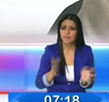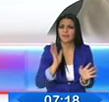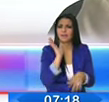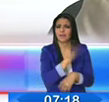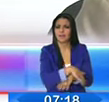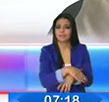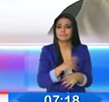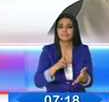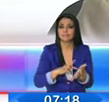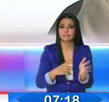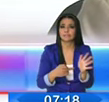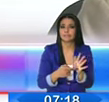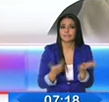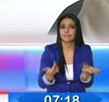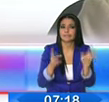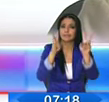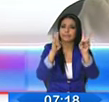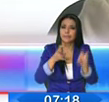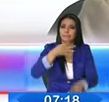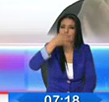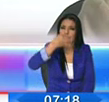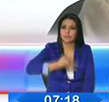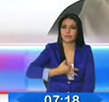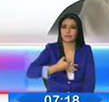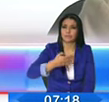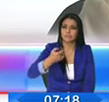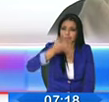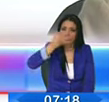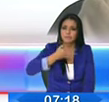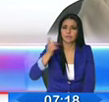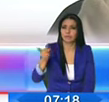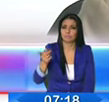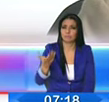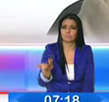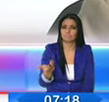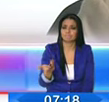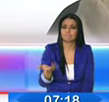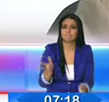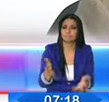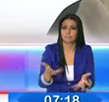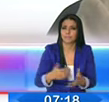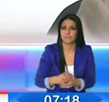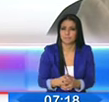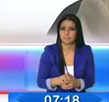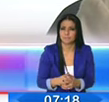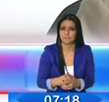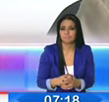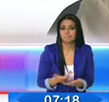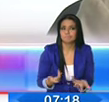realmente los temas serios del estado no se los maneja con la debida y serenidad